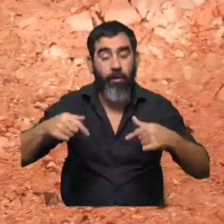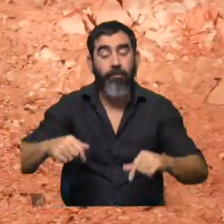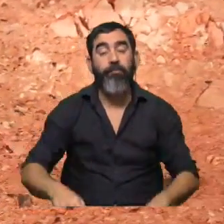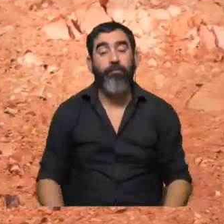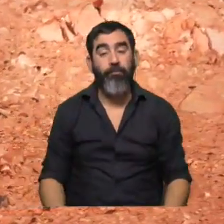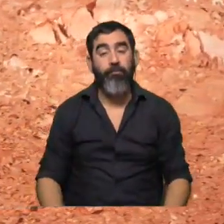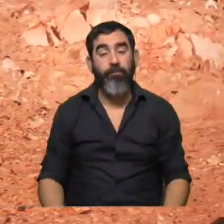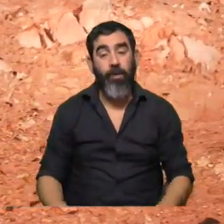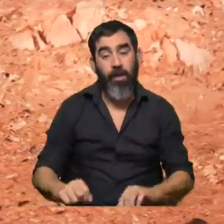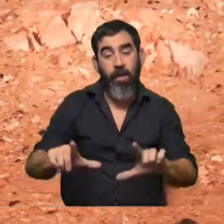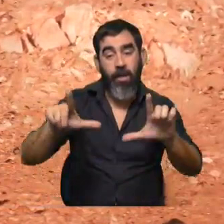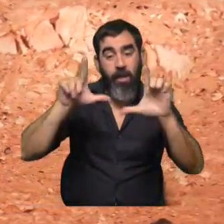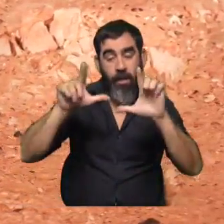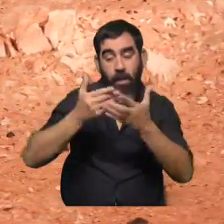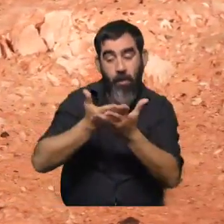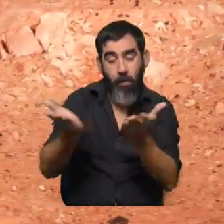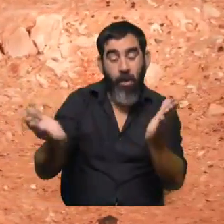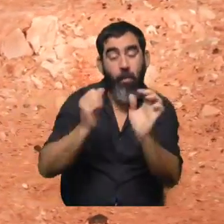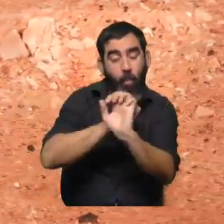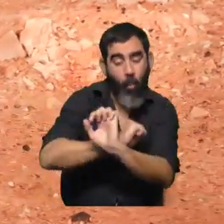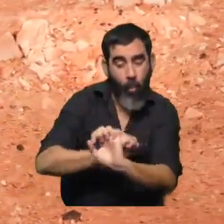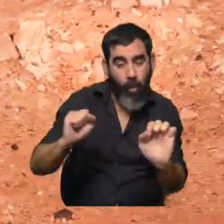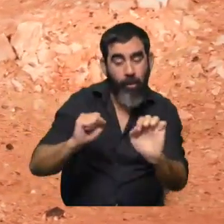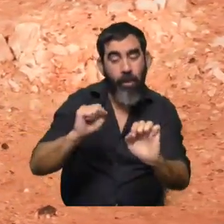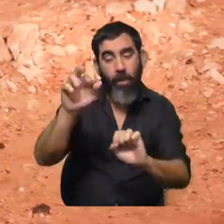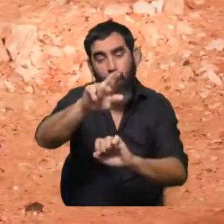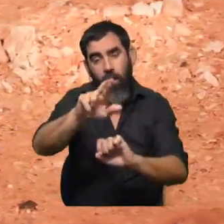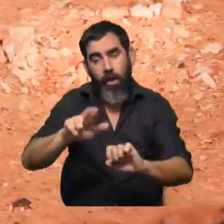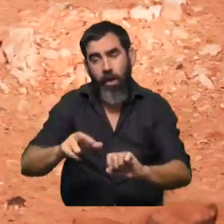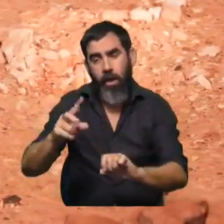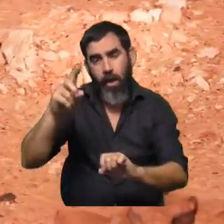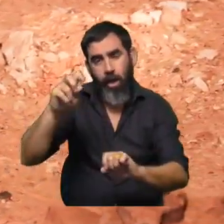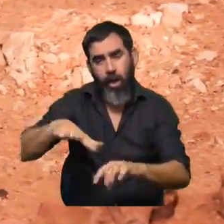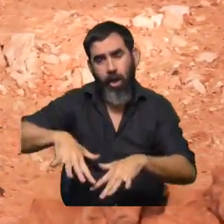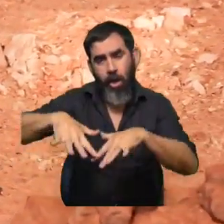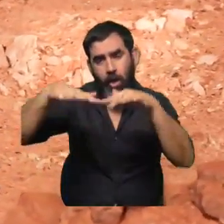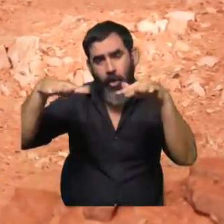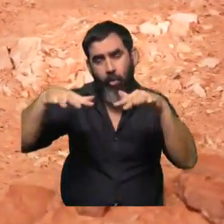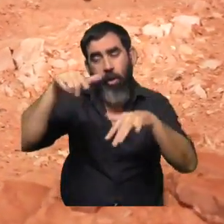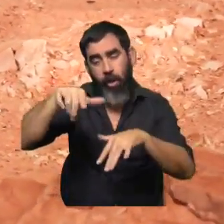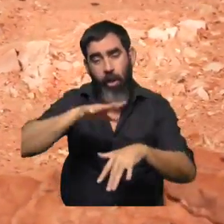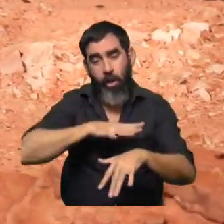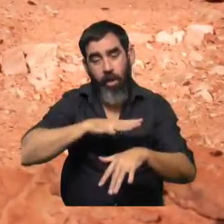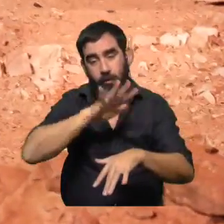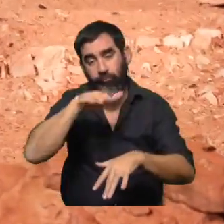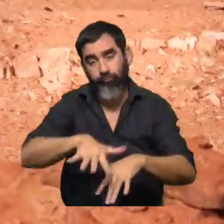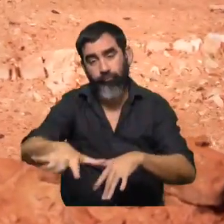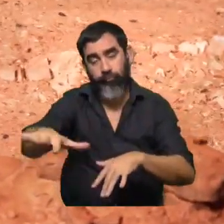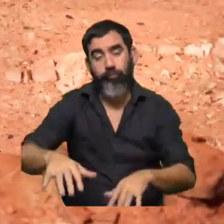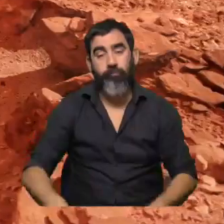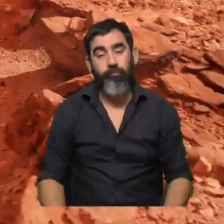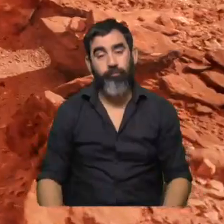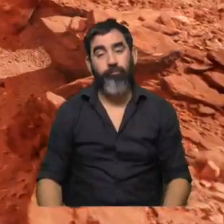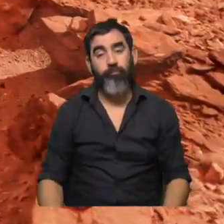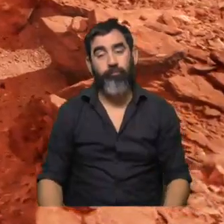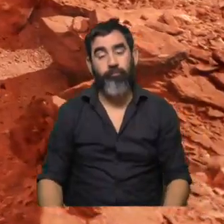orgánicas. Las imágenes muestran indicios geológicos de un río caudaloso que alimentaba el cráter Jezero, el sitio de un